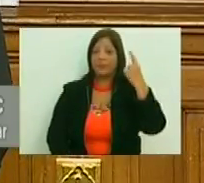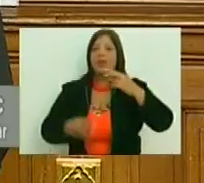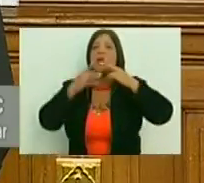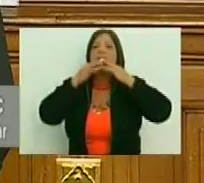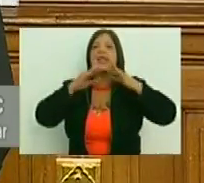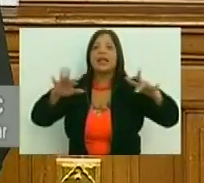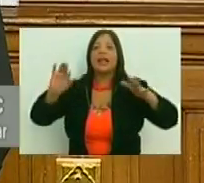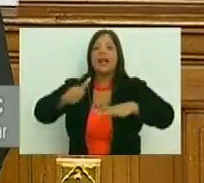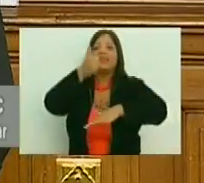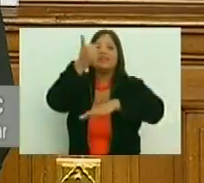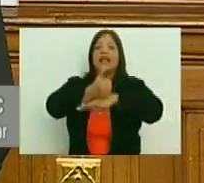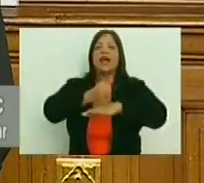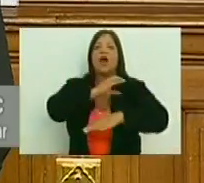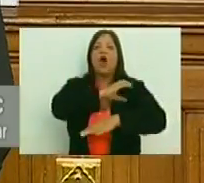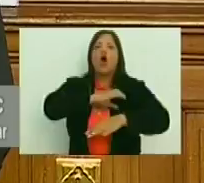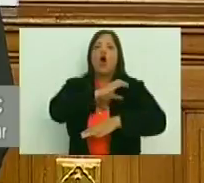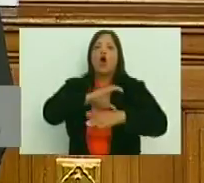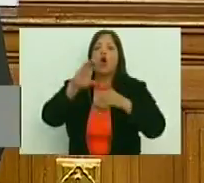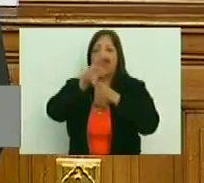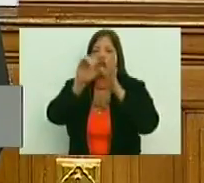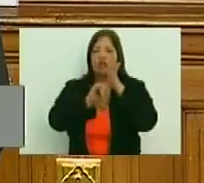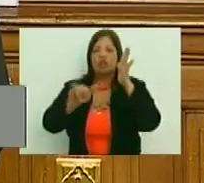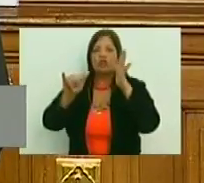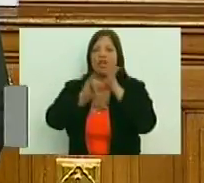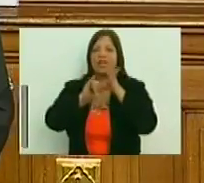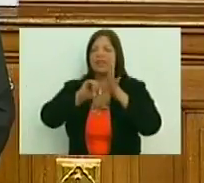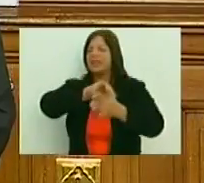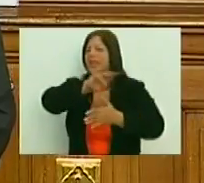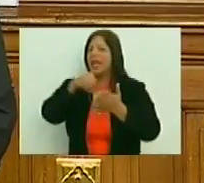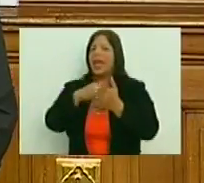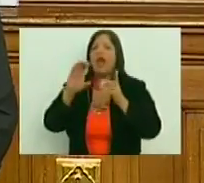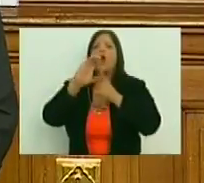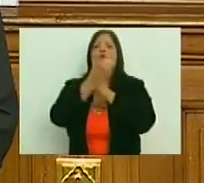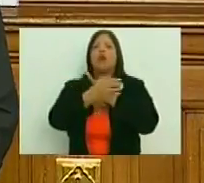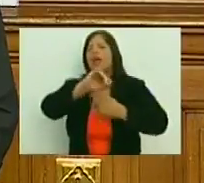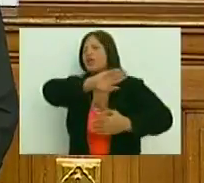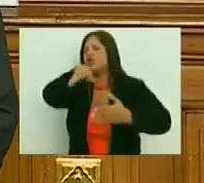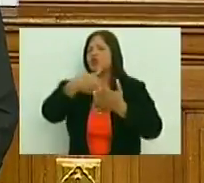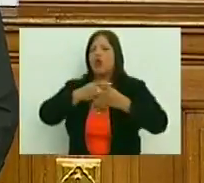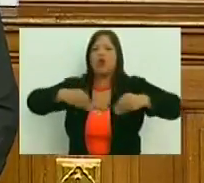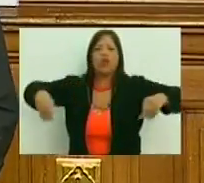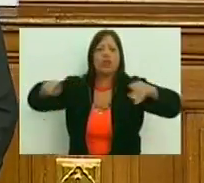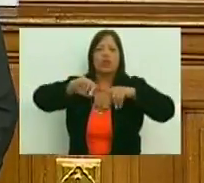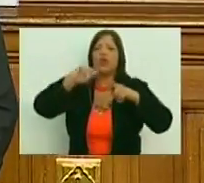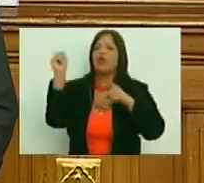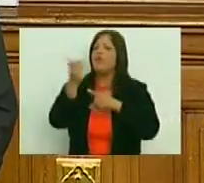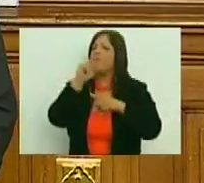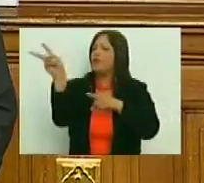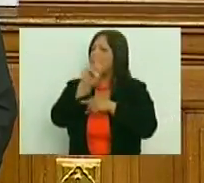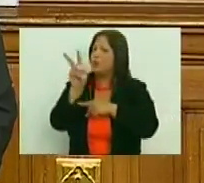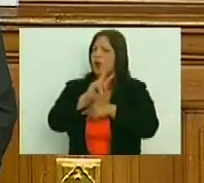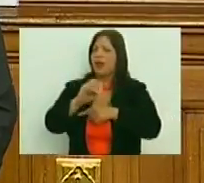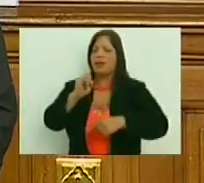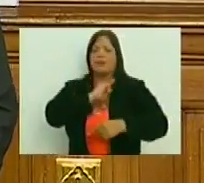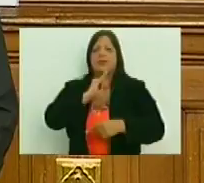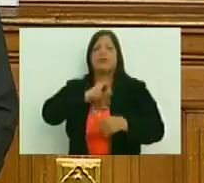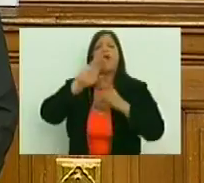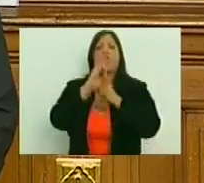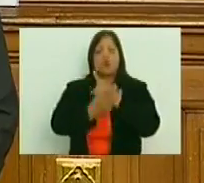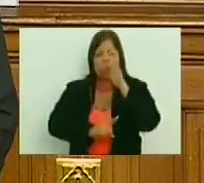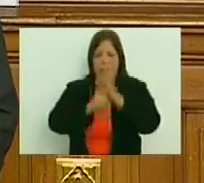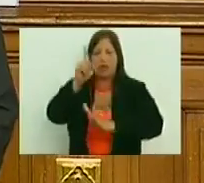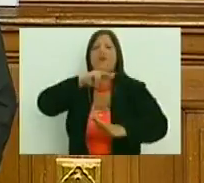declarar instalada la constituyente cultural en todo el territorio nacional para consolidar la identidad